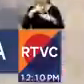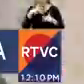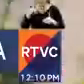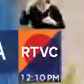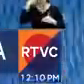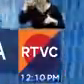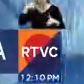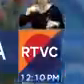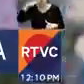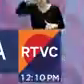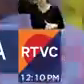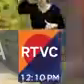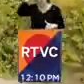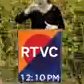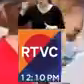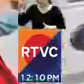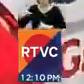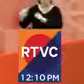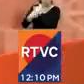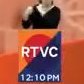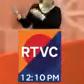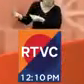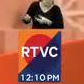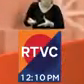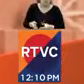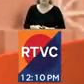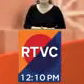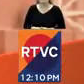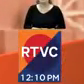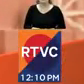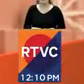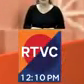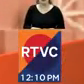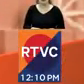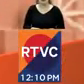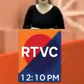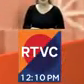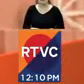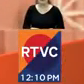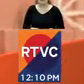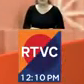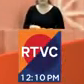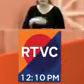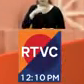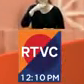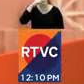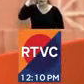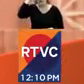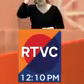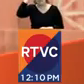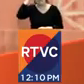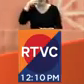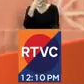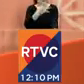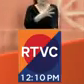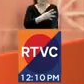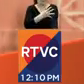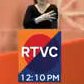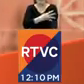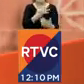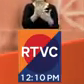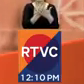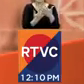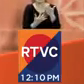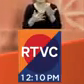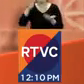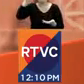se declaró inocente. La falta de donantes de sangre en Medellín tienen alerta a los hospitales. Aunque las personas